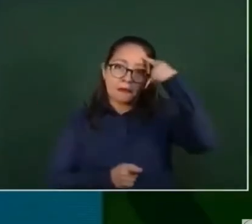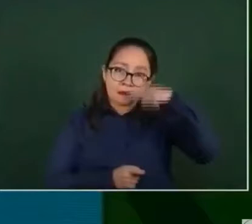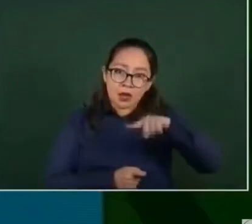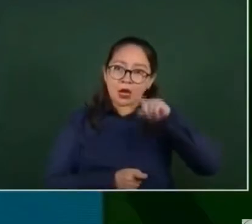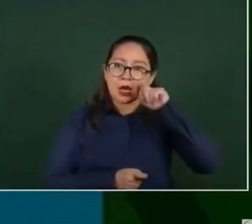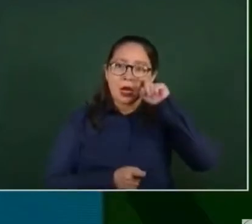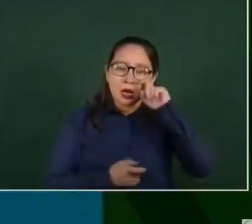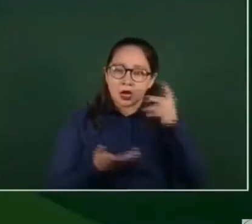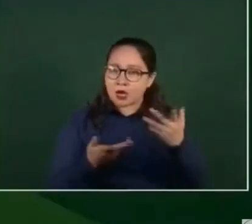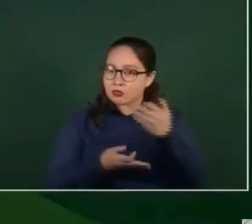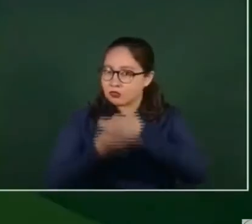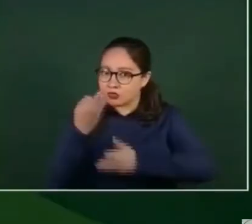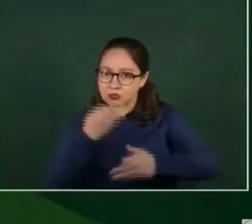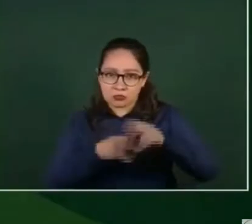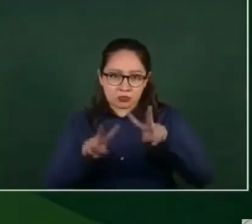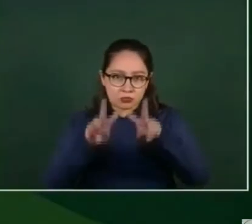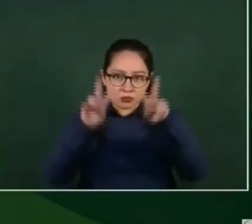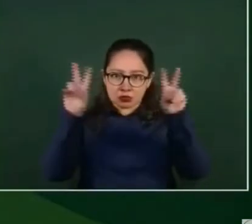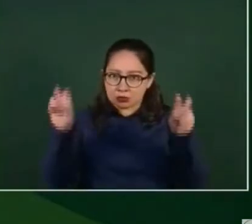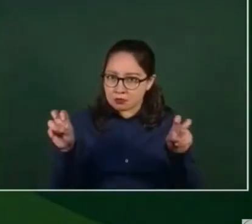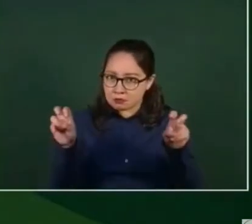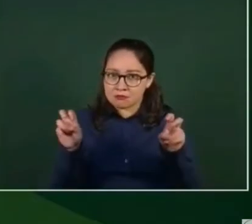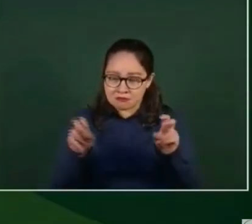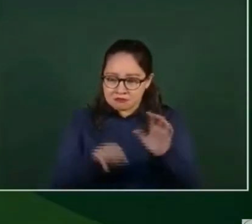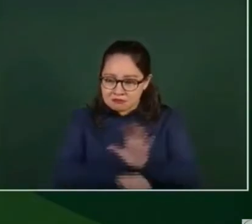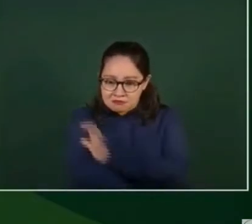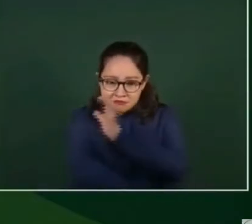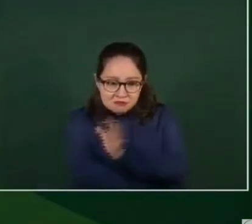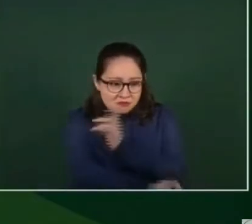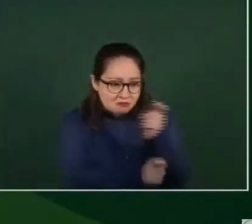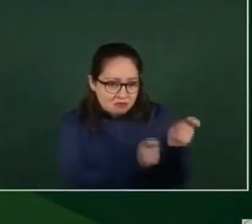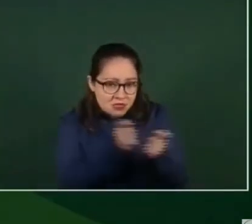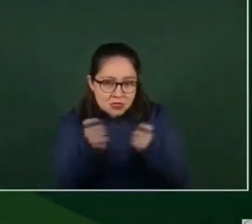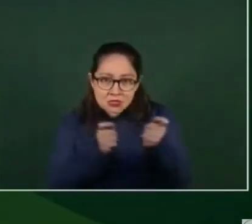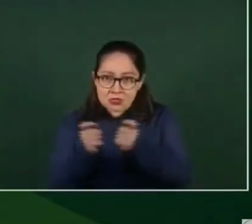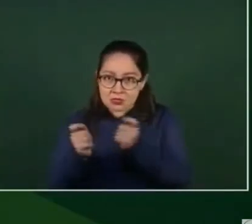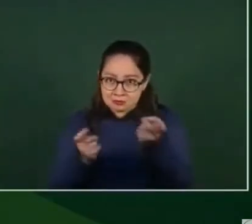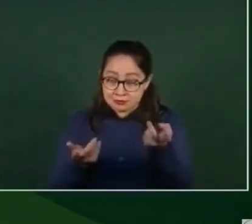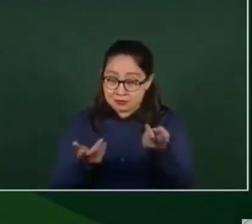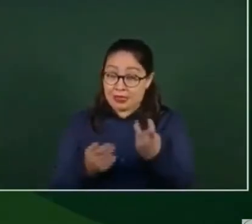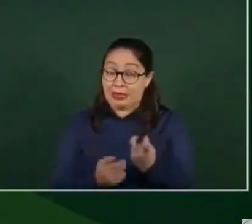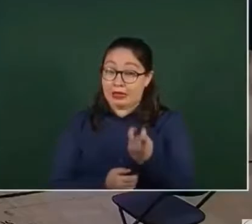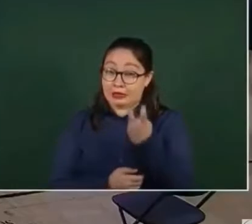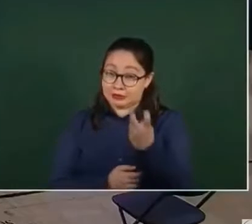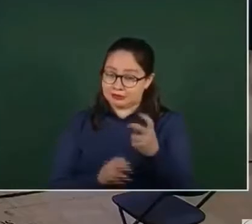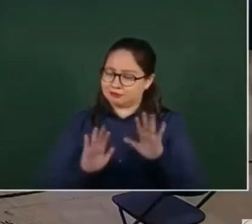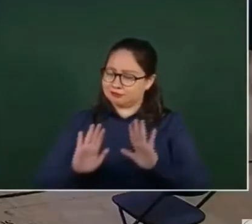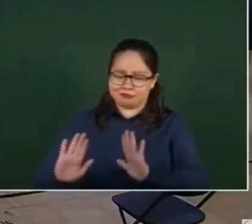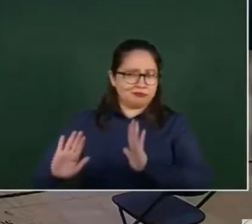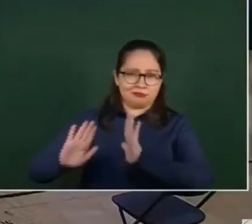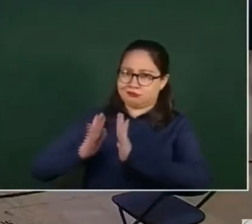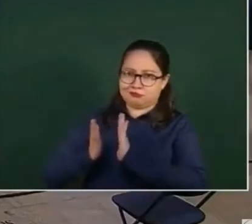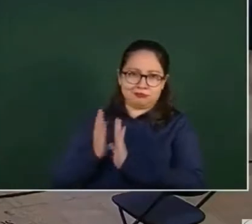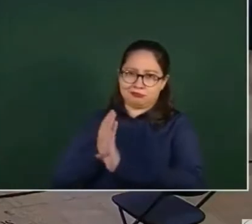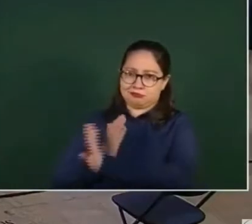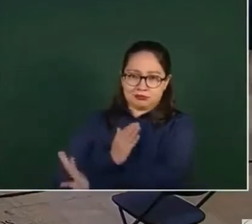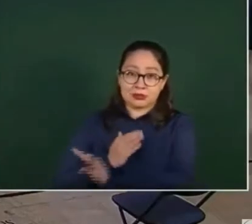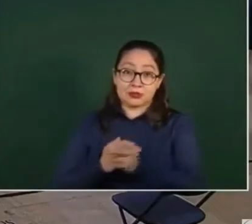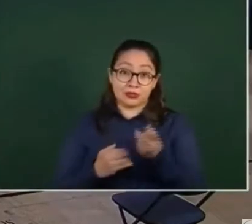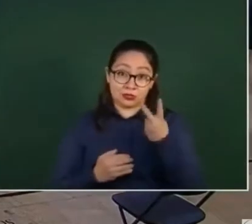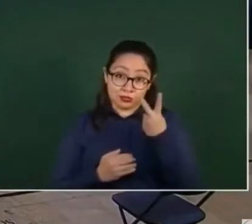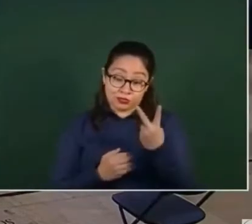relacionado con la producción de la energía eléctrica. Entonces, son dos posturas.